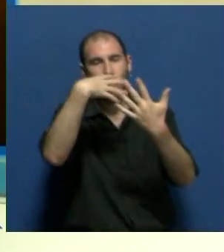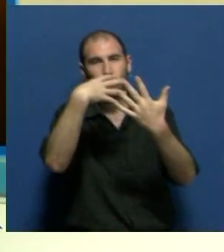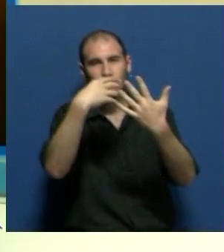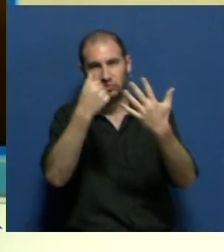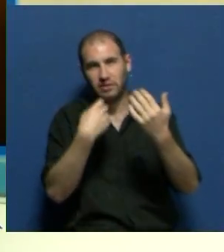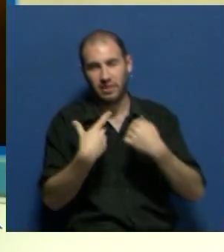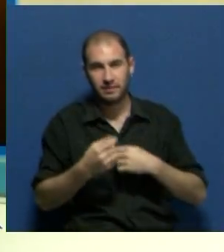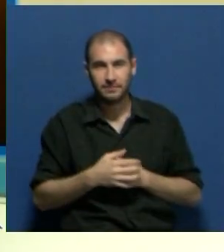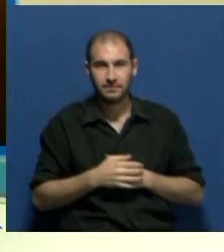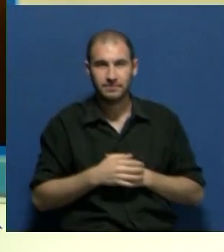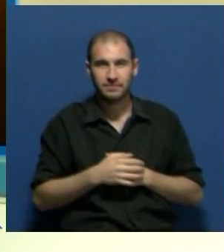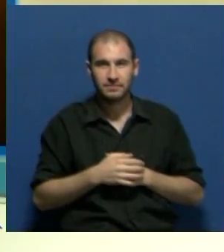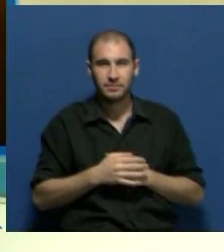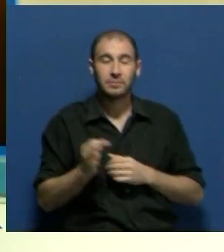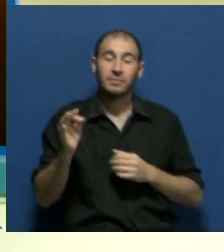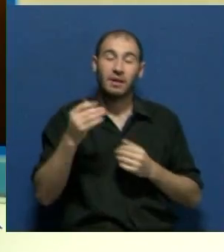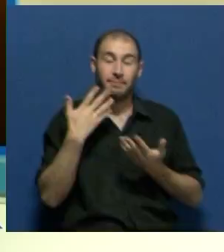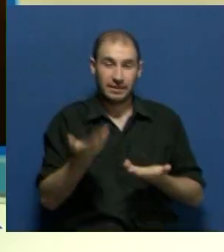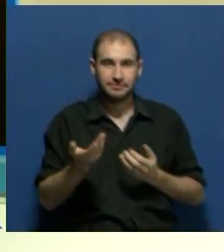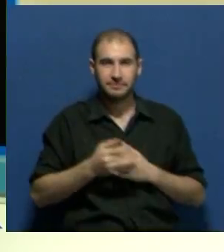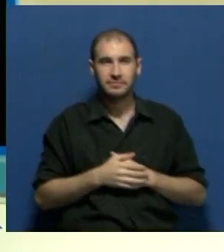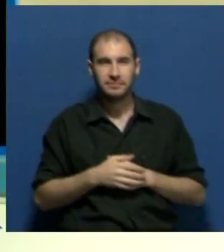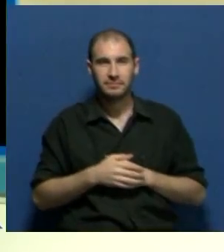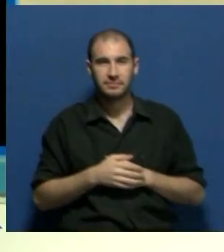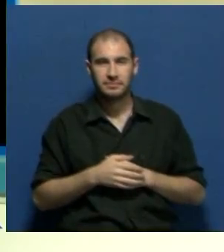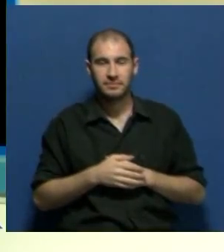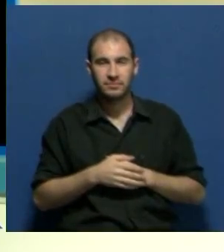llega hacia nosotros. Obviamente que